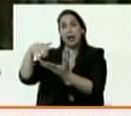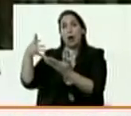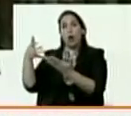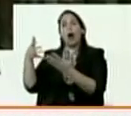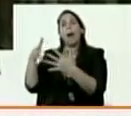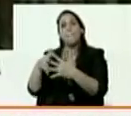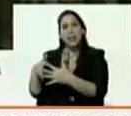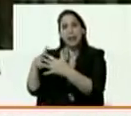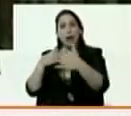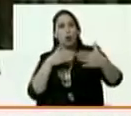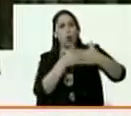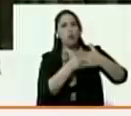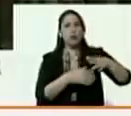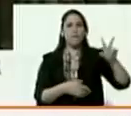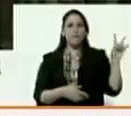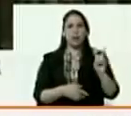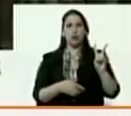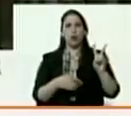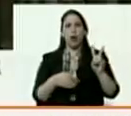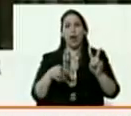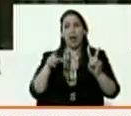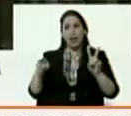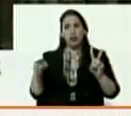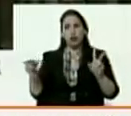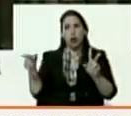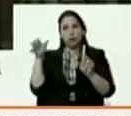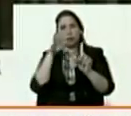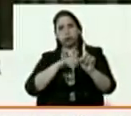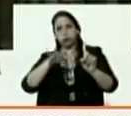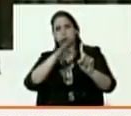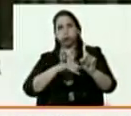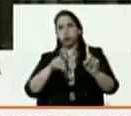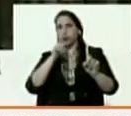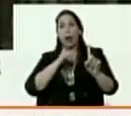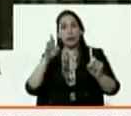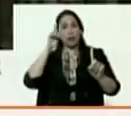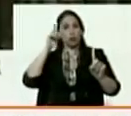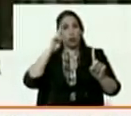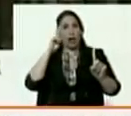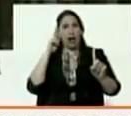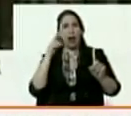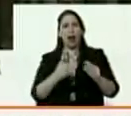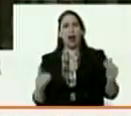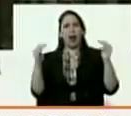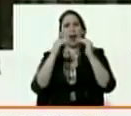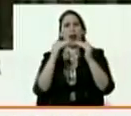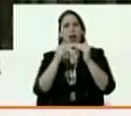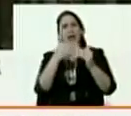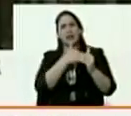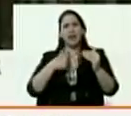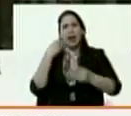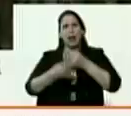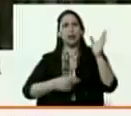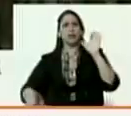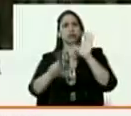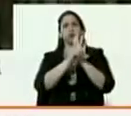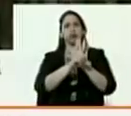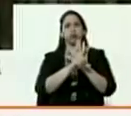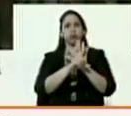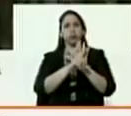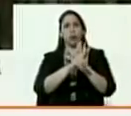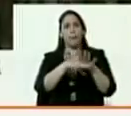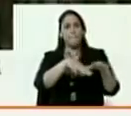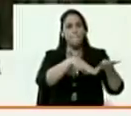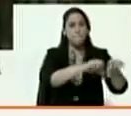de Venezuela. Provocación irracional mediante la cual se pretende legalizar una